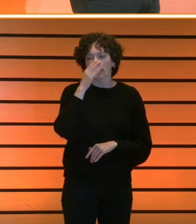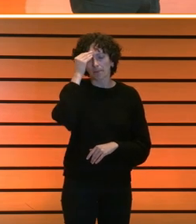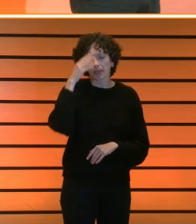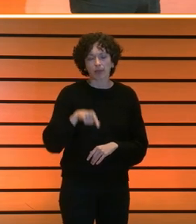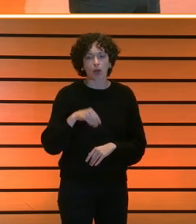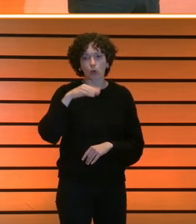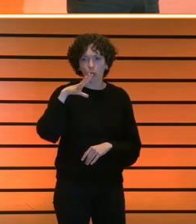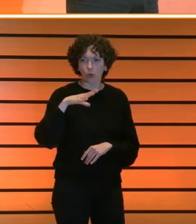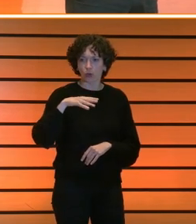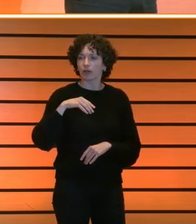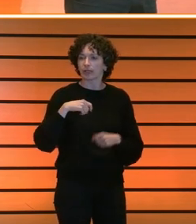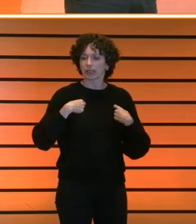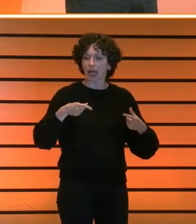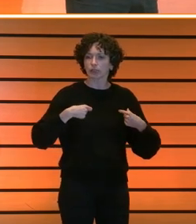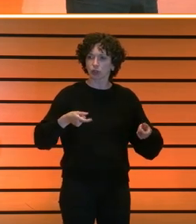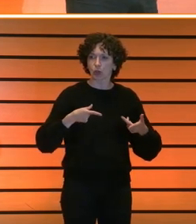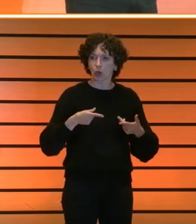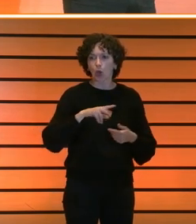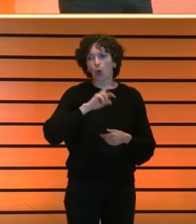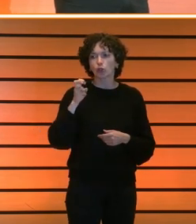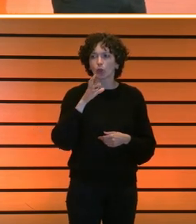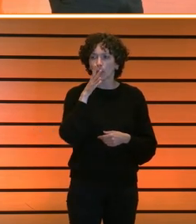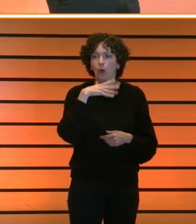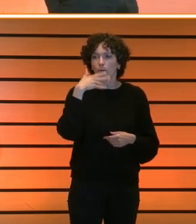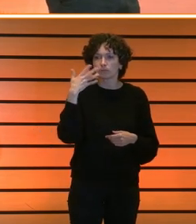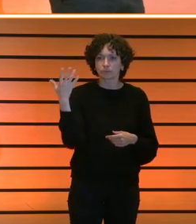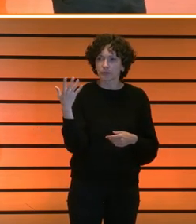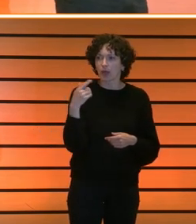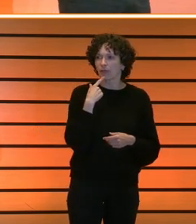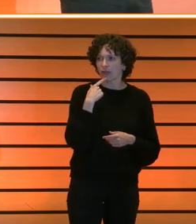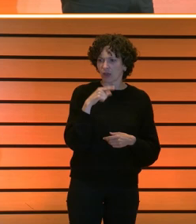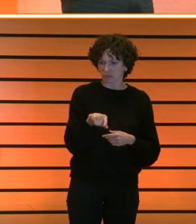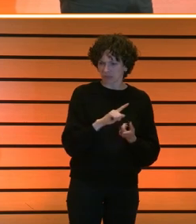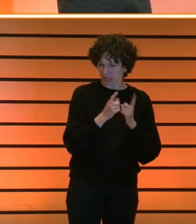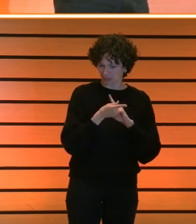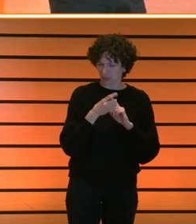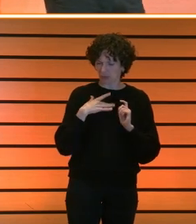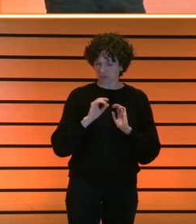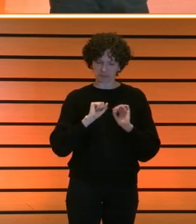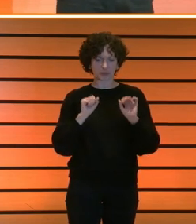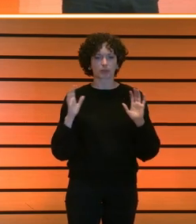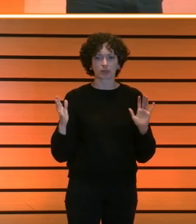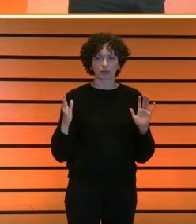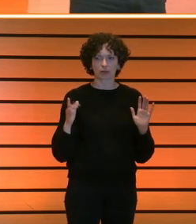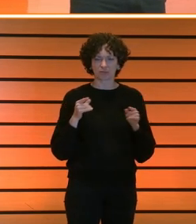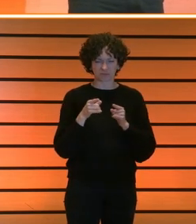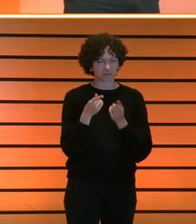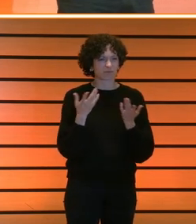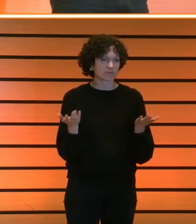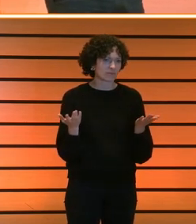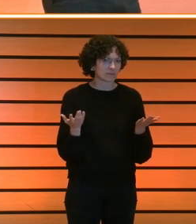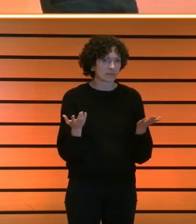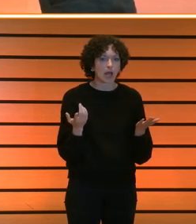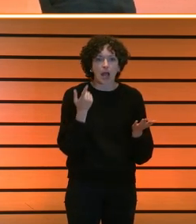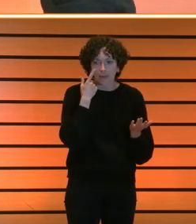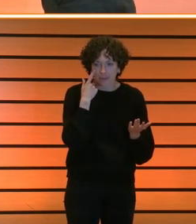electricidad otros porque porque eso del cable me puedo echar decir dices pero son cosas que no Bueno